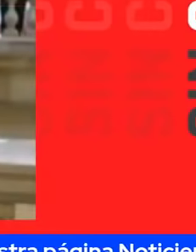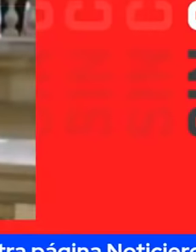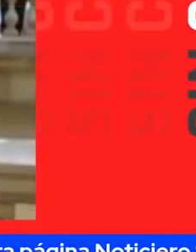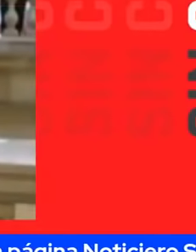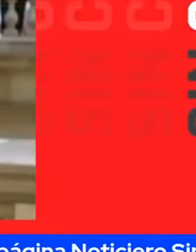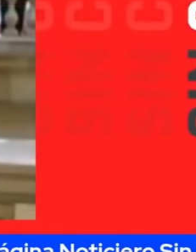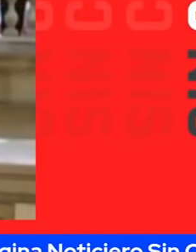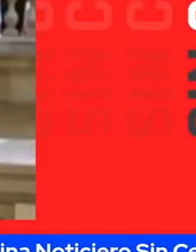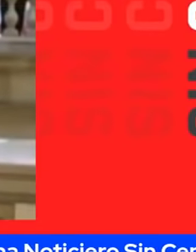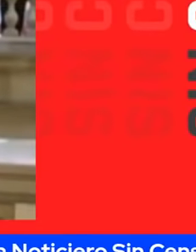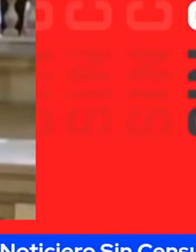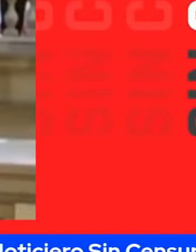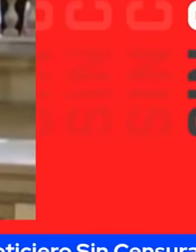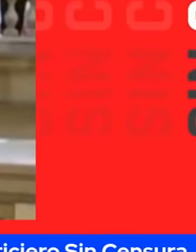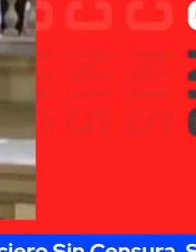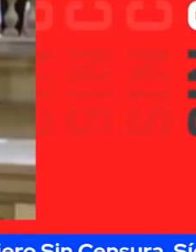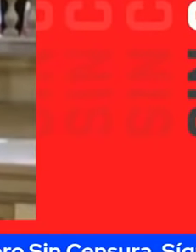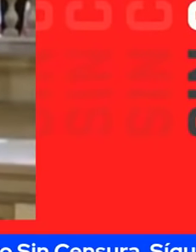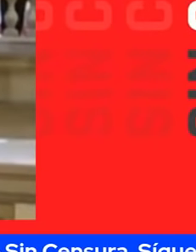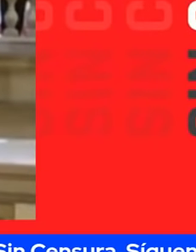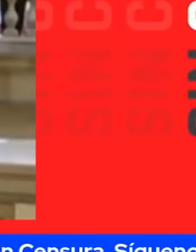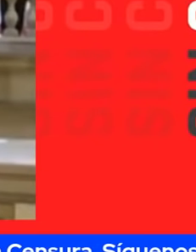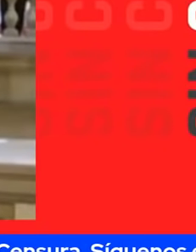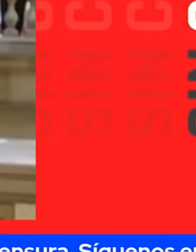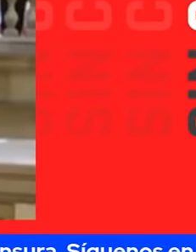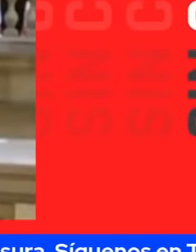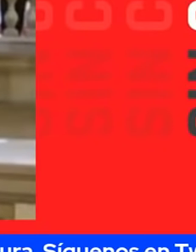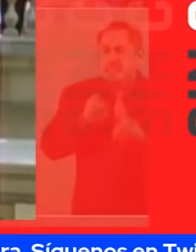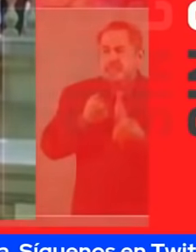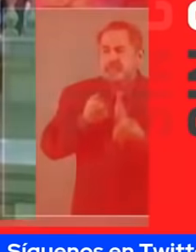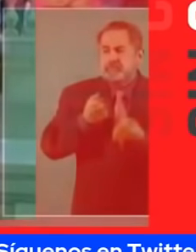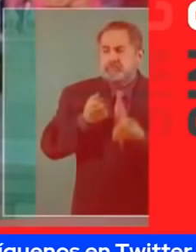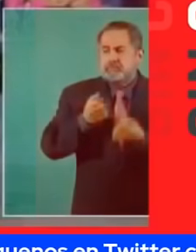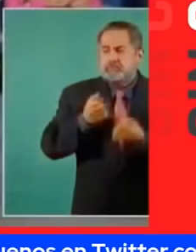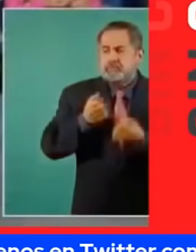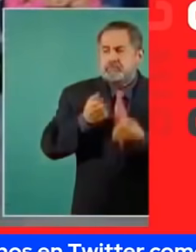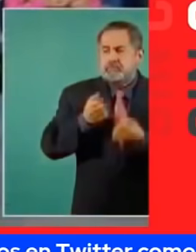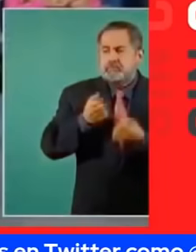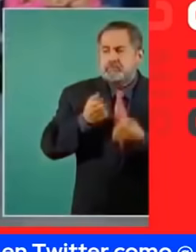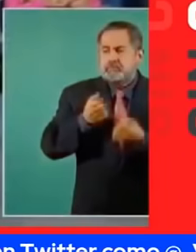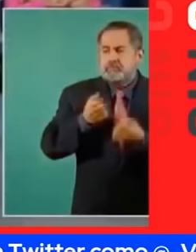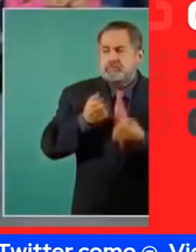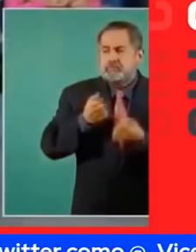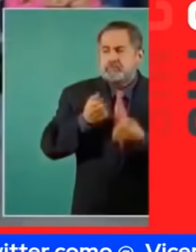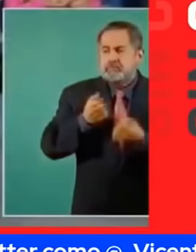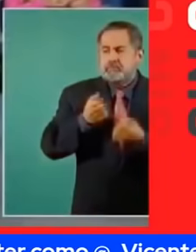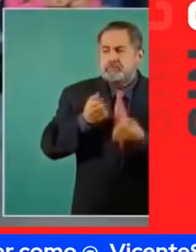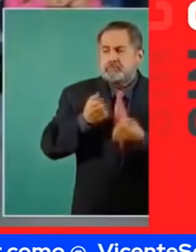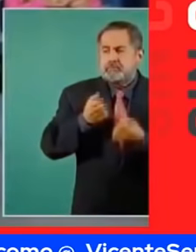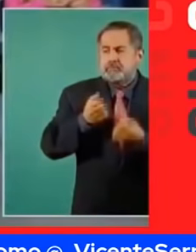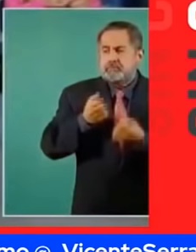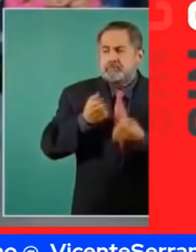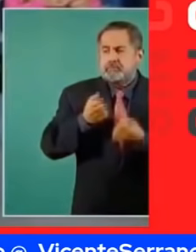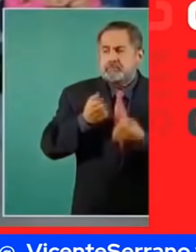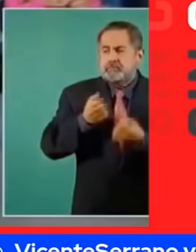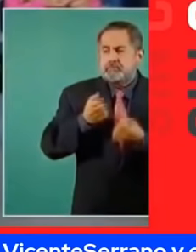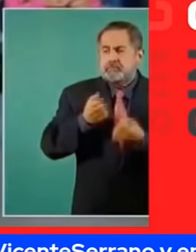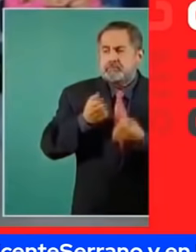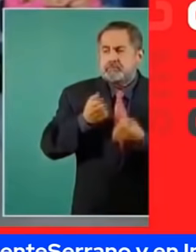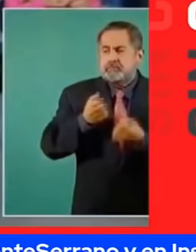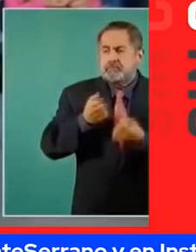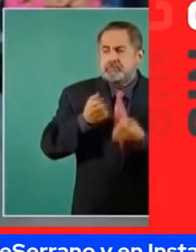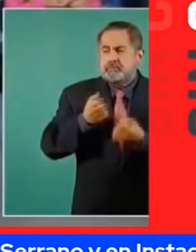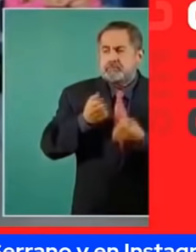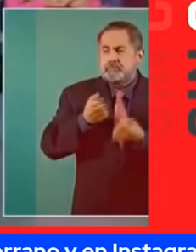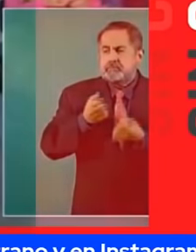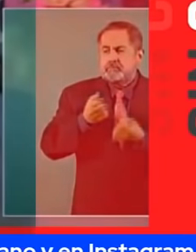medios de comunicación masiva, nunca veíamos la presencia de, pues, de nadie que defendiera, por